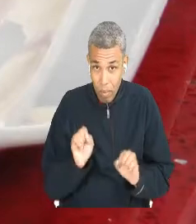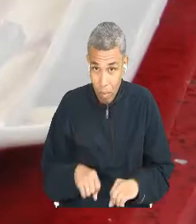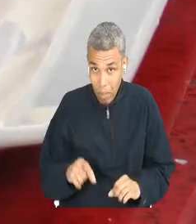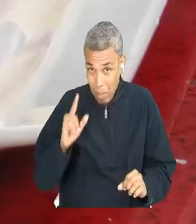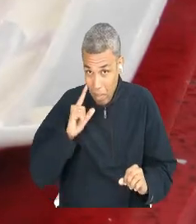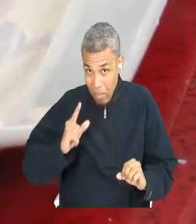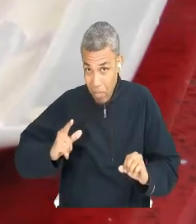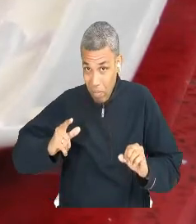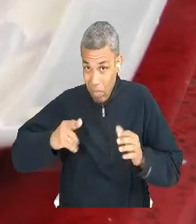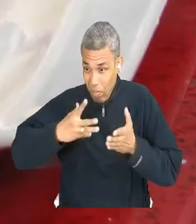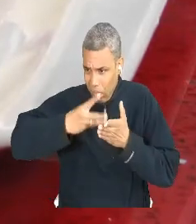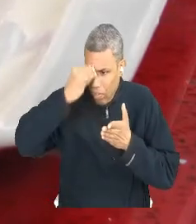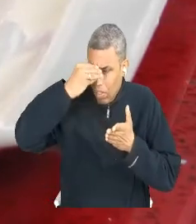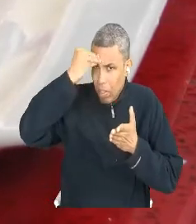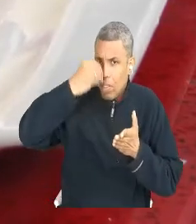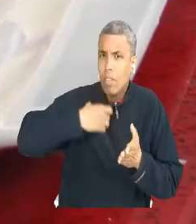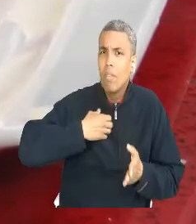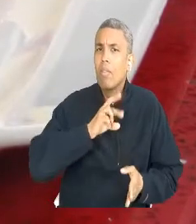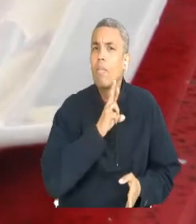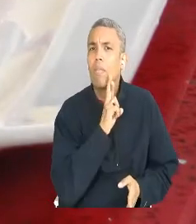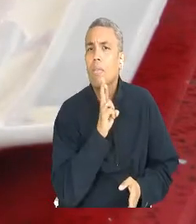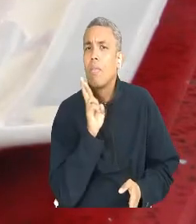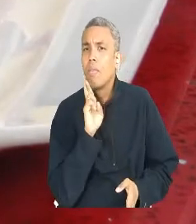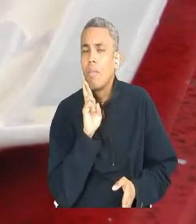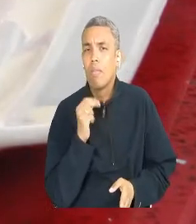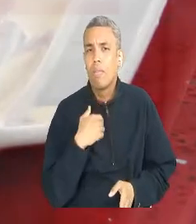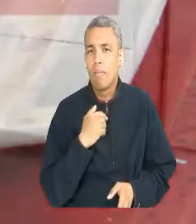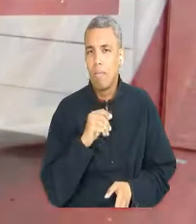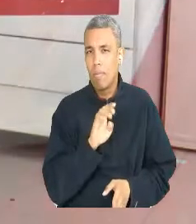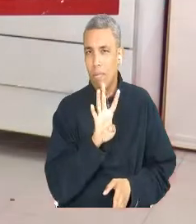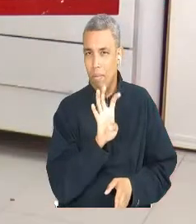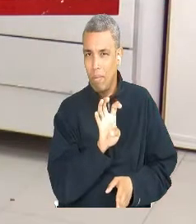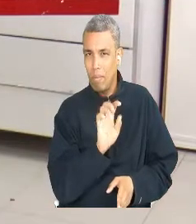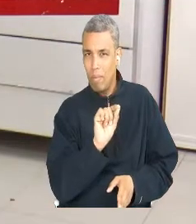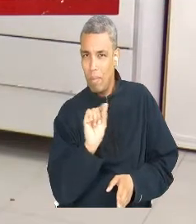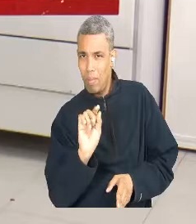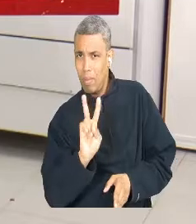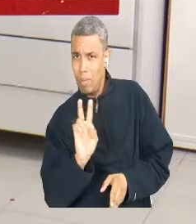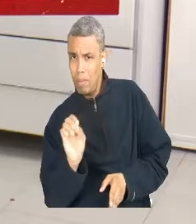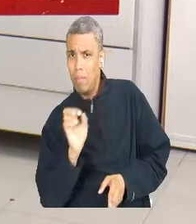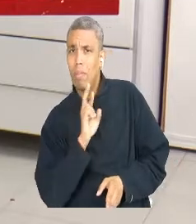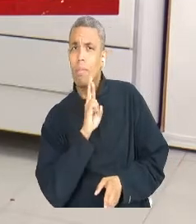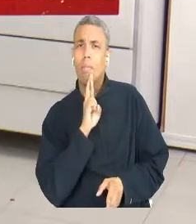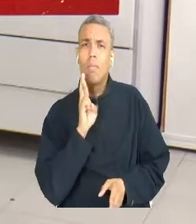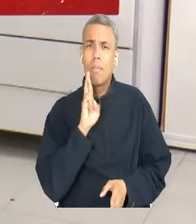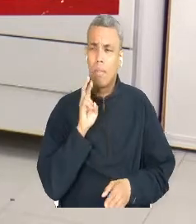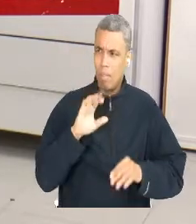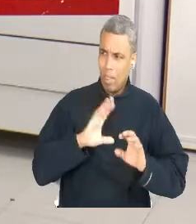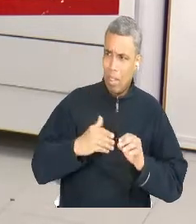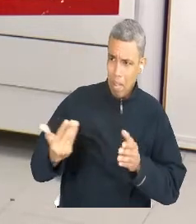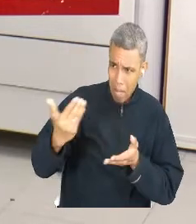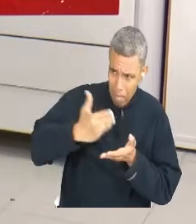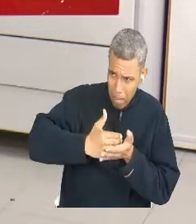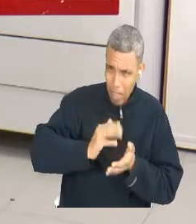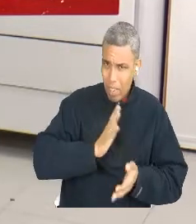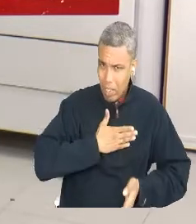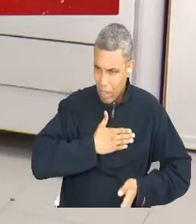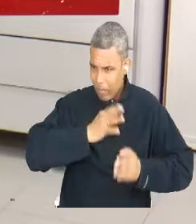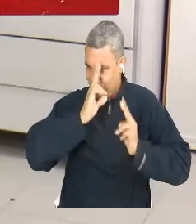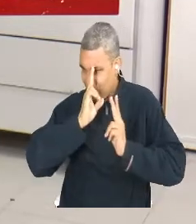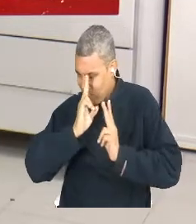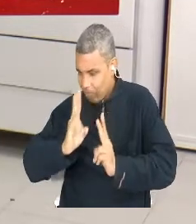ir a degustar en su restaurante 920. 920, allá los esperamos. Sí, la idea es consentirlos allá. En el Hotel Barranca